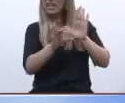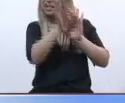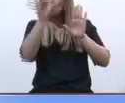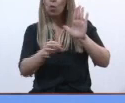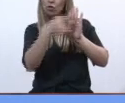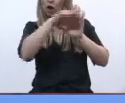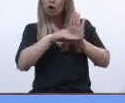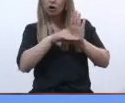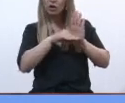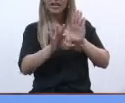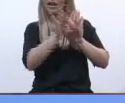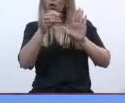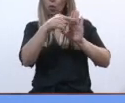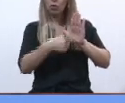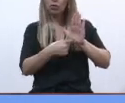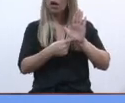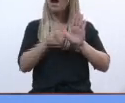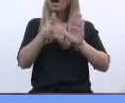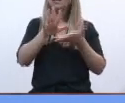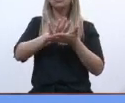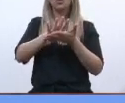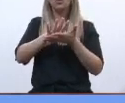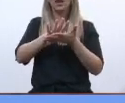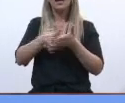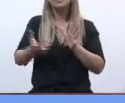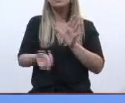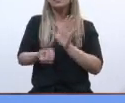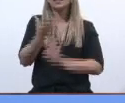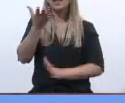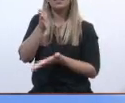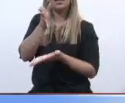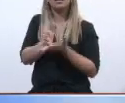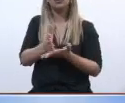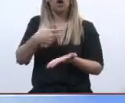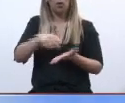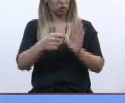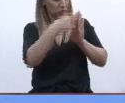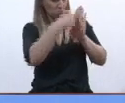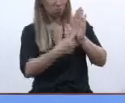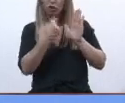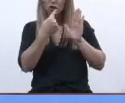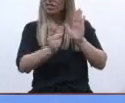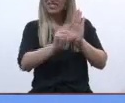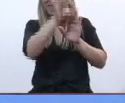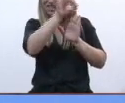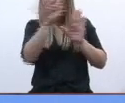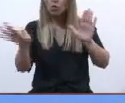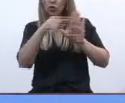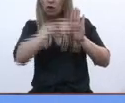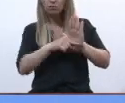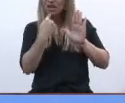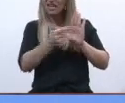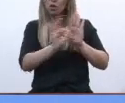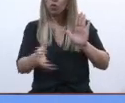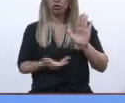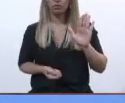en ninguno la creación del derecho al aborto. No existe el derecho al aborto en ninguno de los tratados.